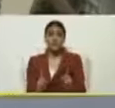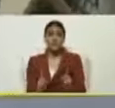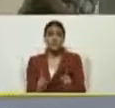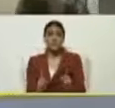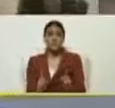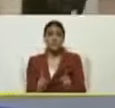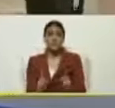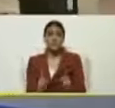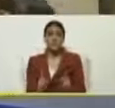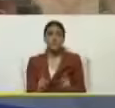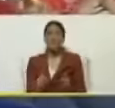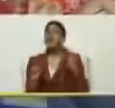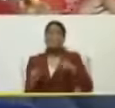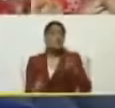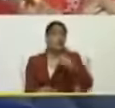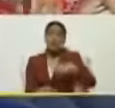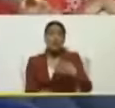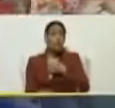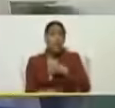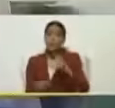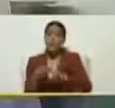Si no se pudo por el camino